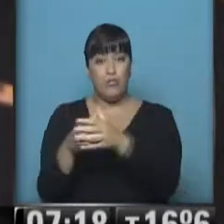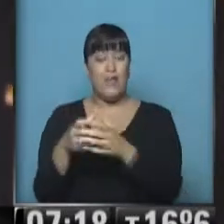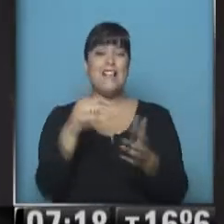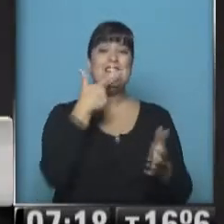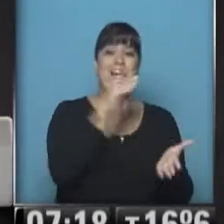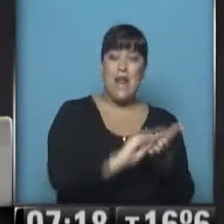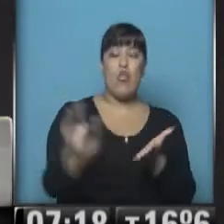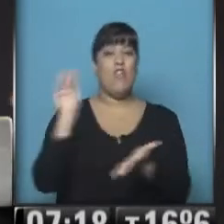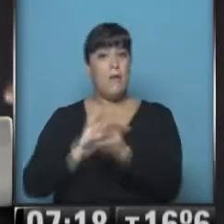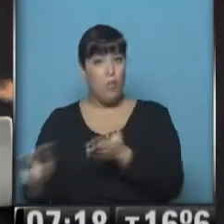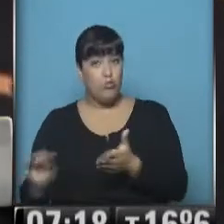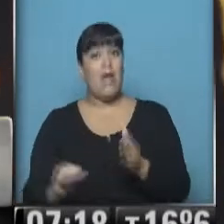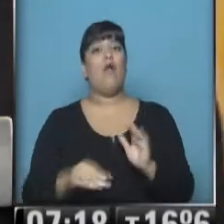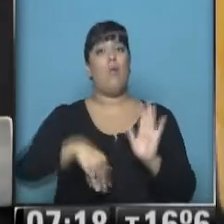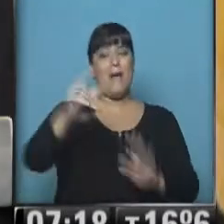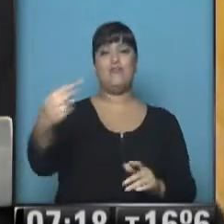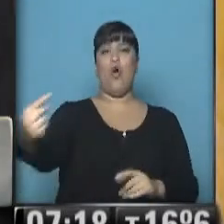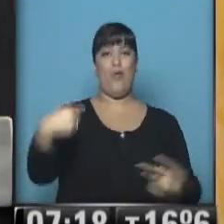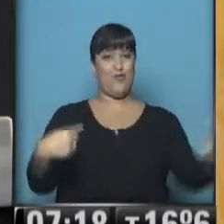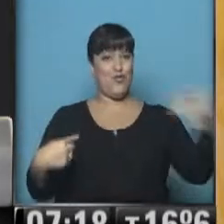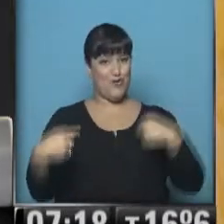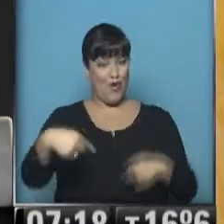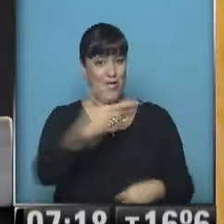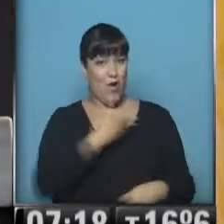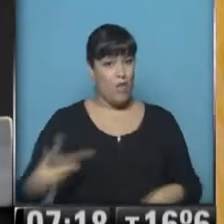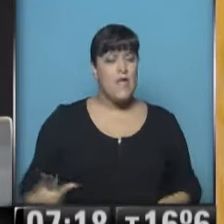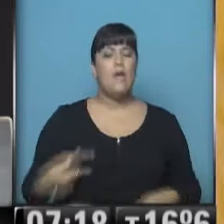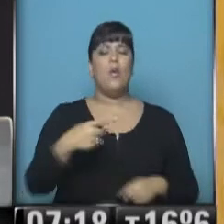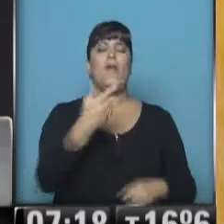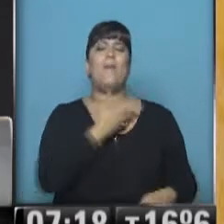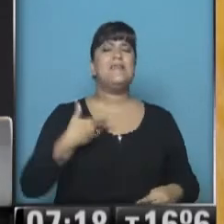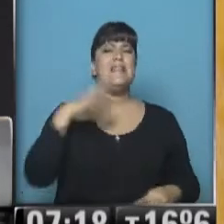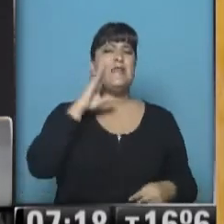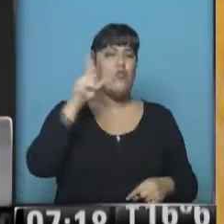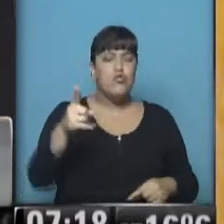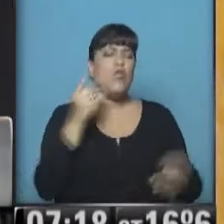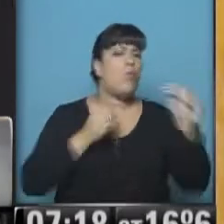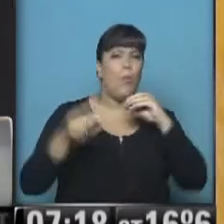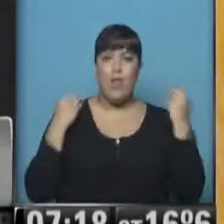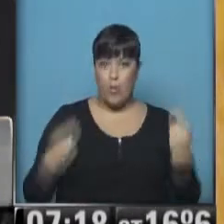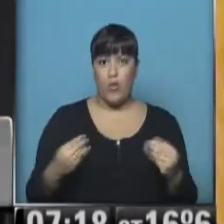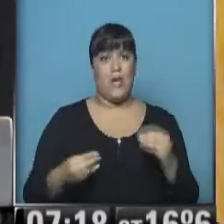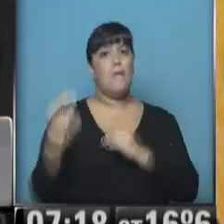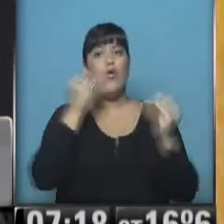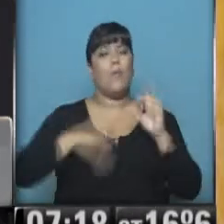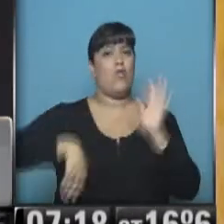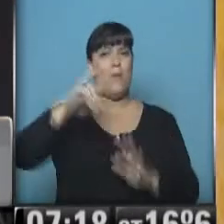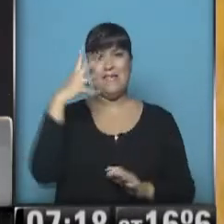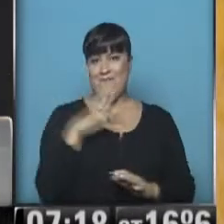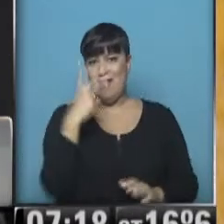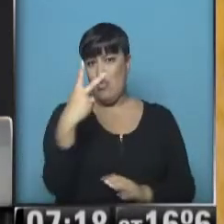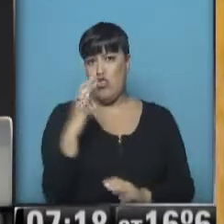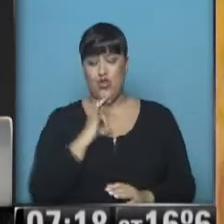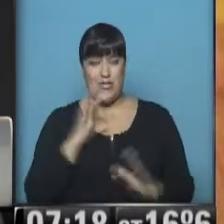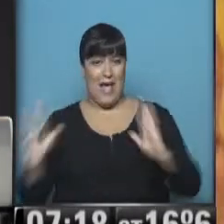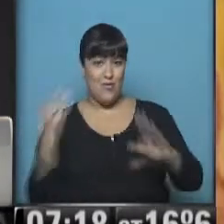de oposición, es decir, del Partido Republicano. ¿Qué es lo que le preocupa a Obama? Bueno, todo le preocupa. Sobre todo le preocupan los dos años de gestión. Porque